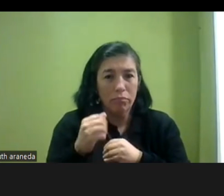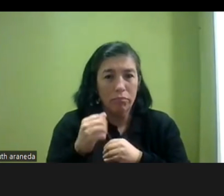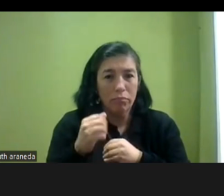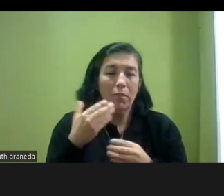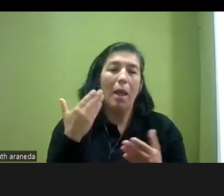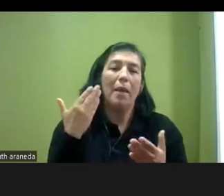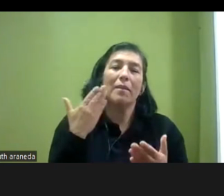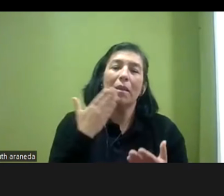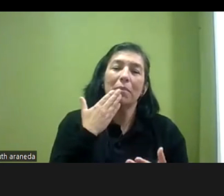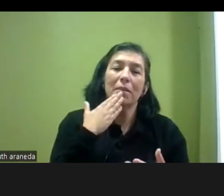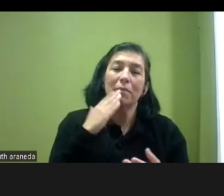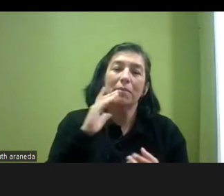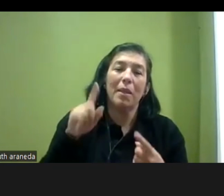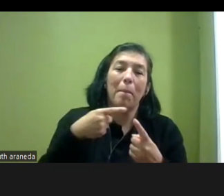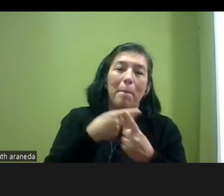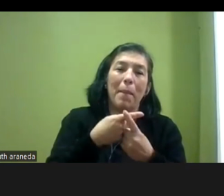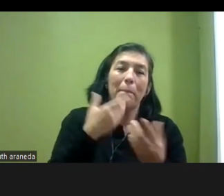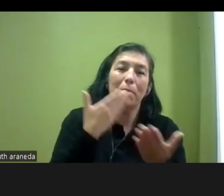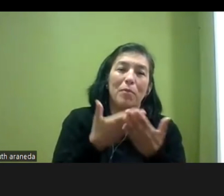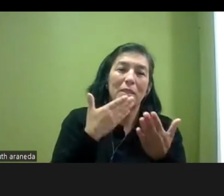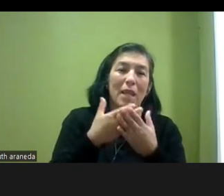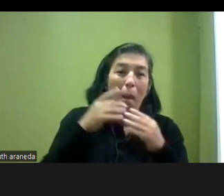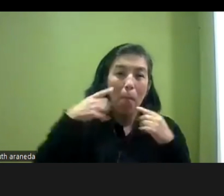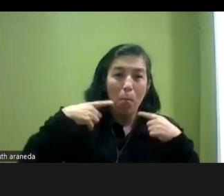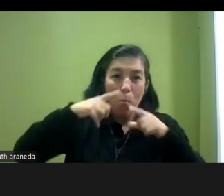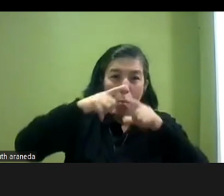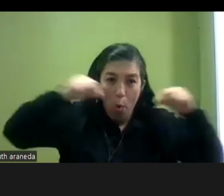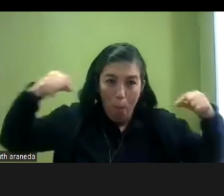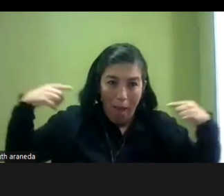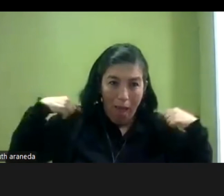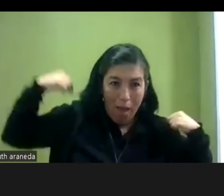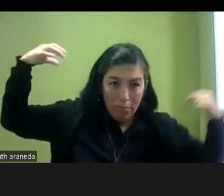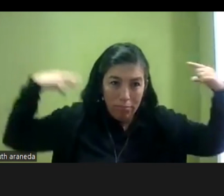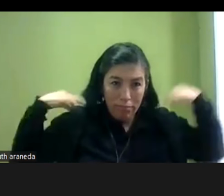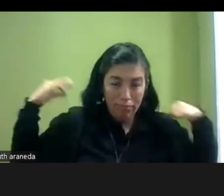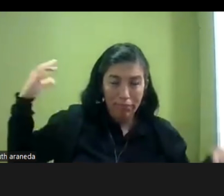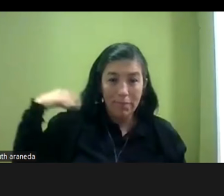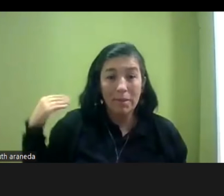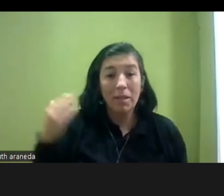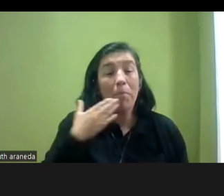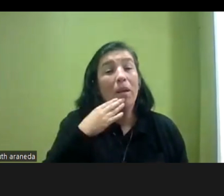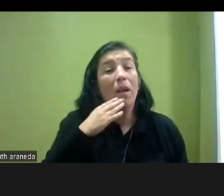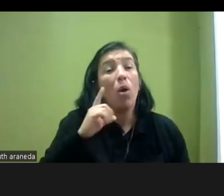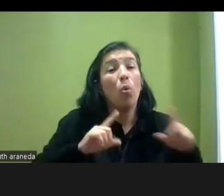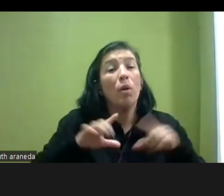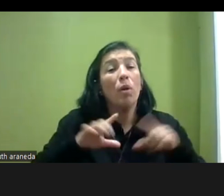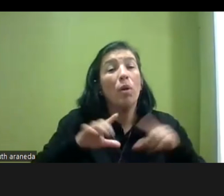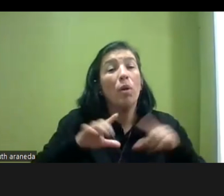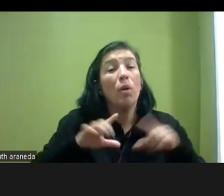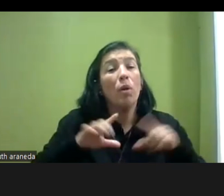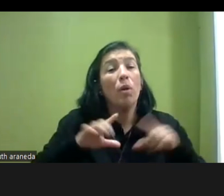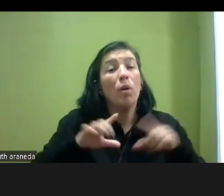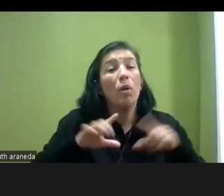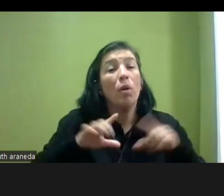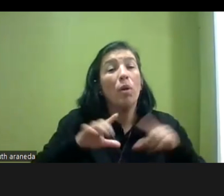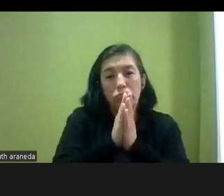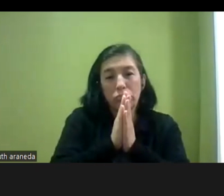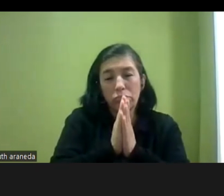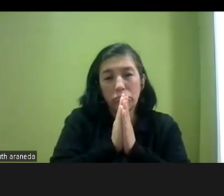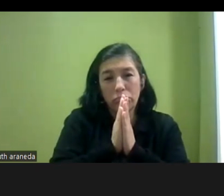es uso de sus plumas, y hay cosas también rituales con todos estos animales,